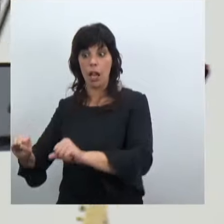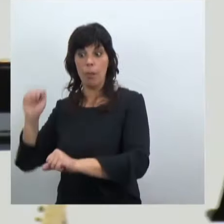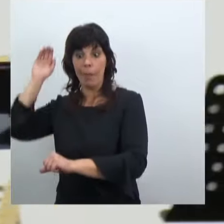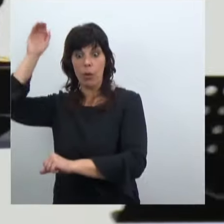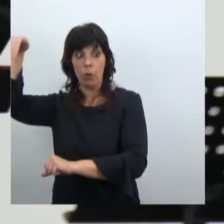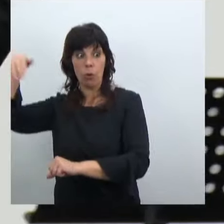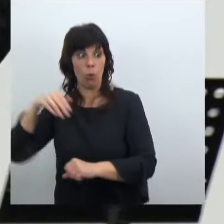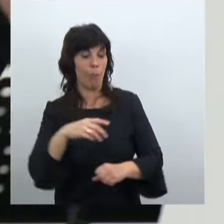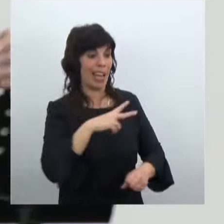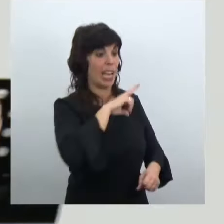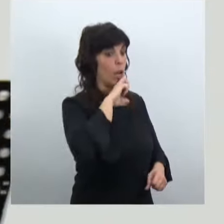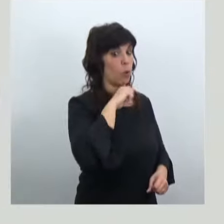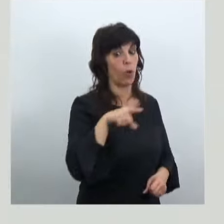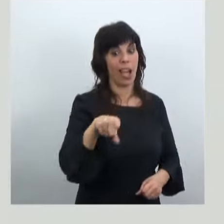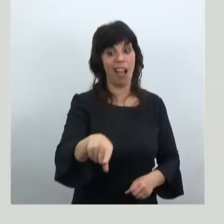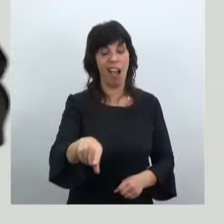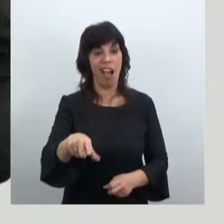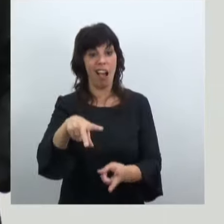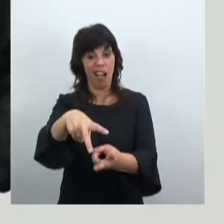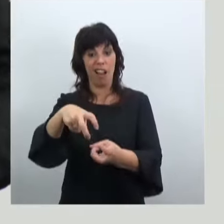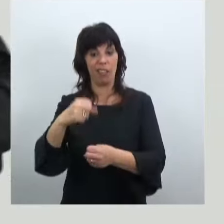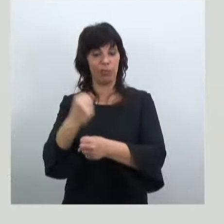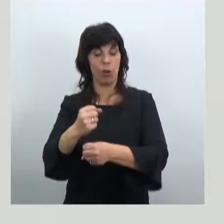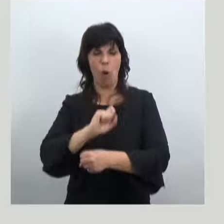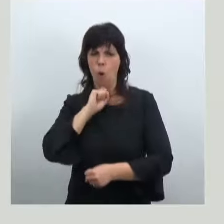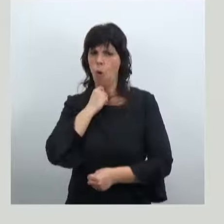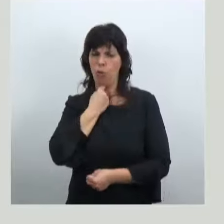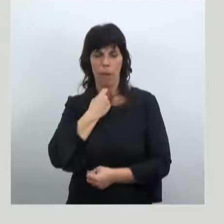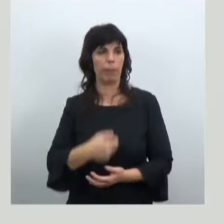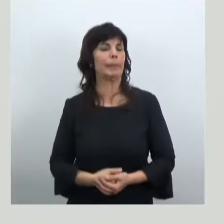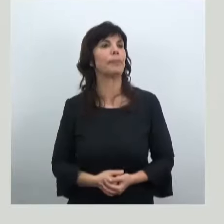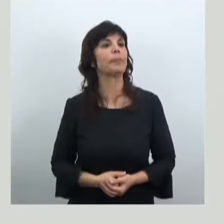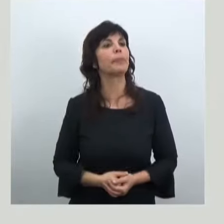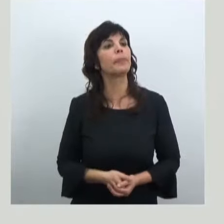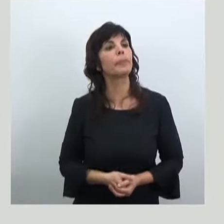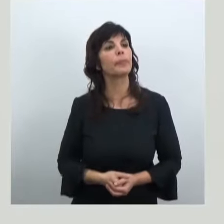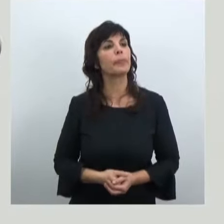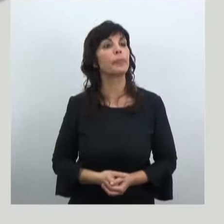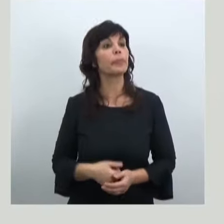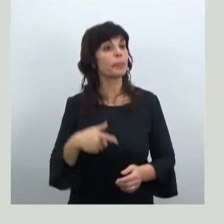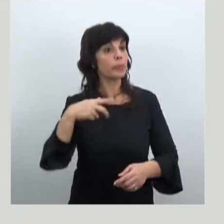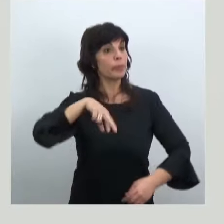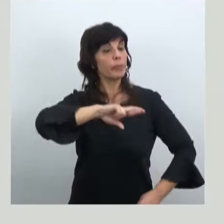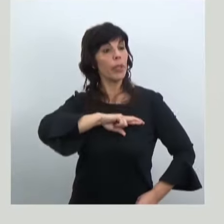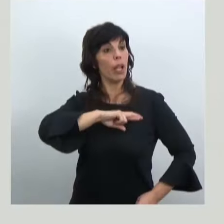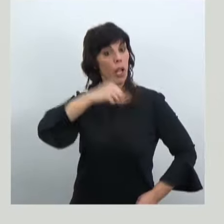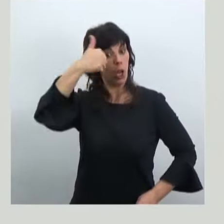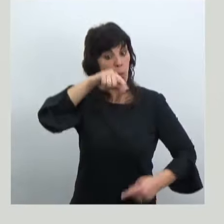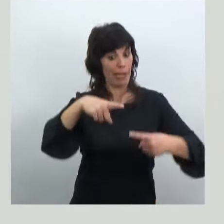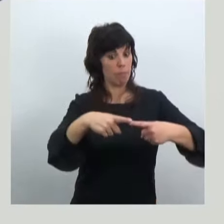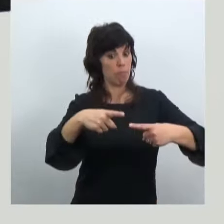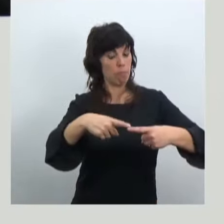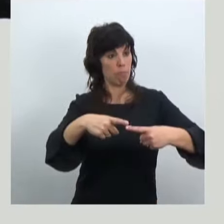el religioso dijo, puesto de pie, oró consigo mismo. Oró para él, no para Dios.